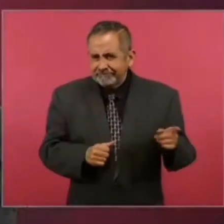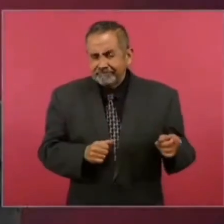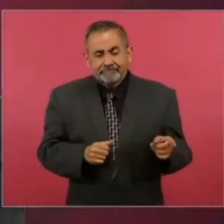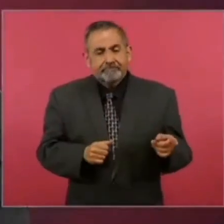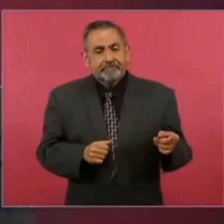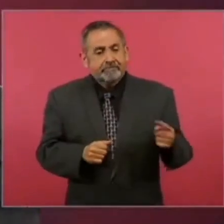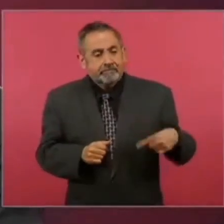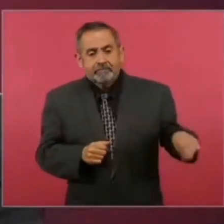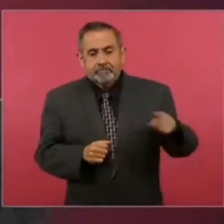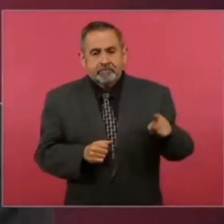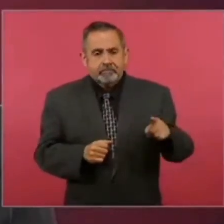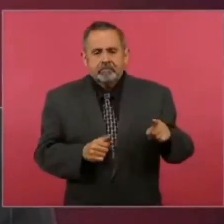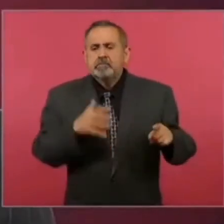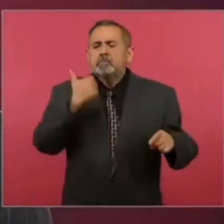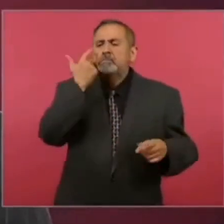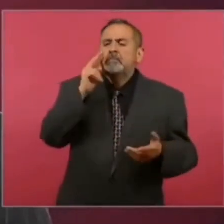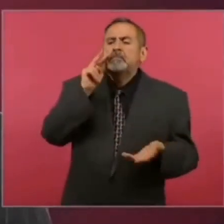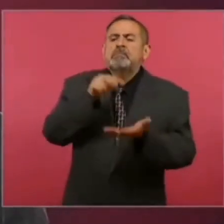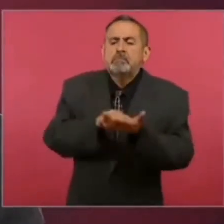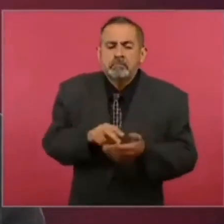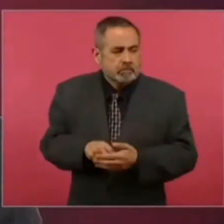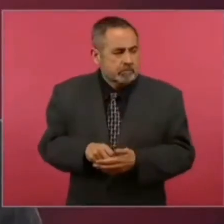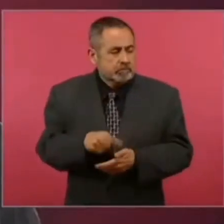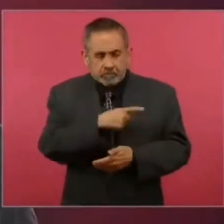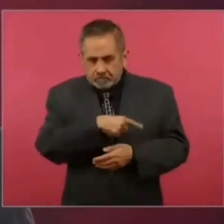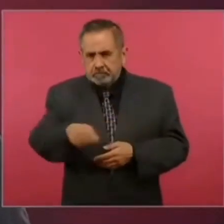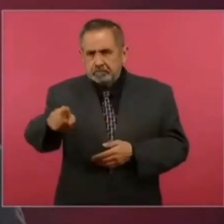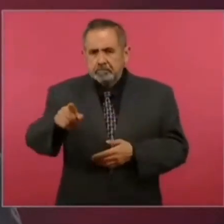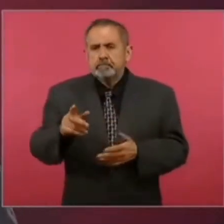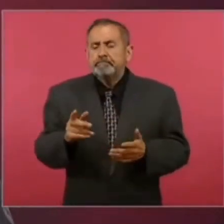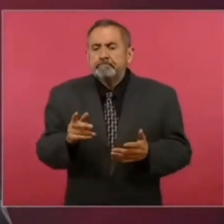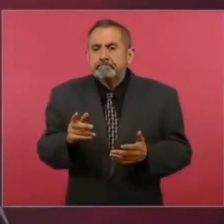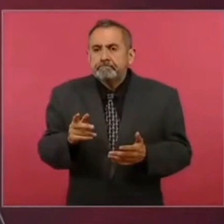ellos pidieron ir y fueron